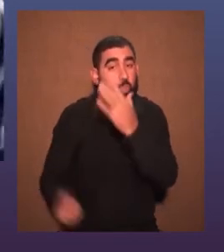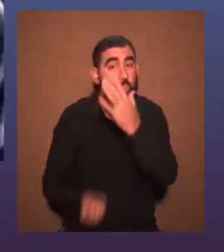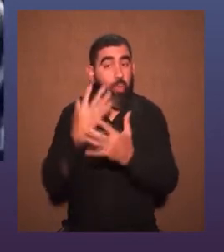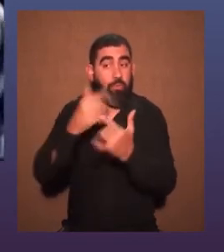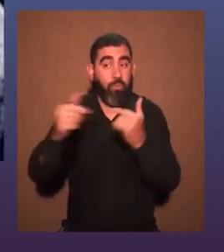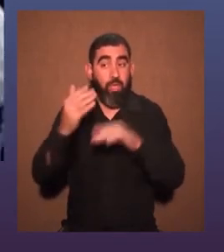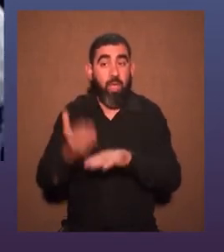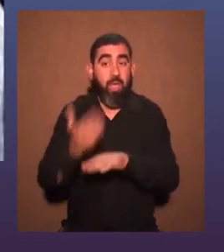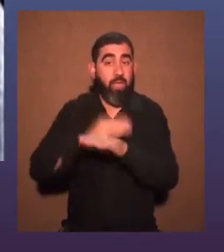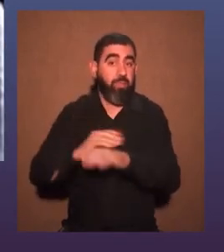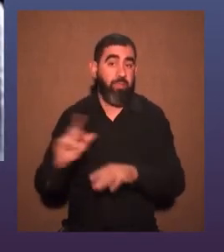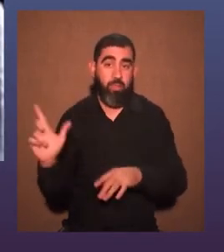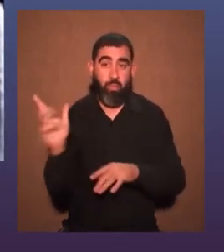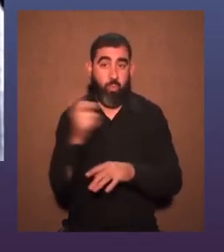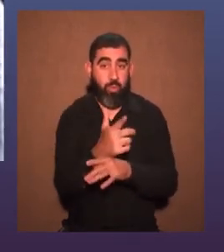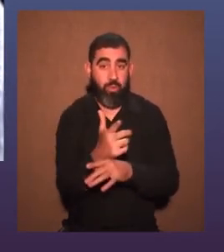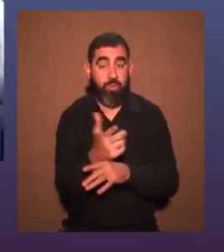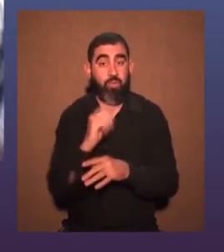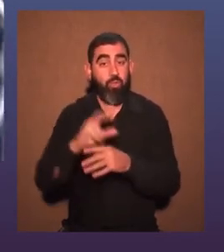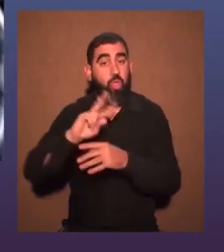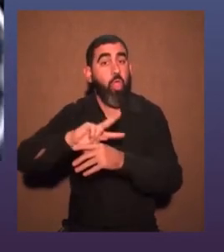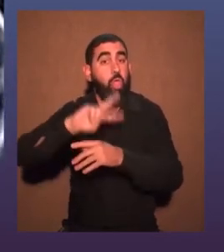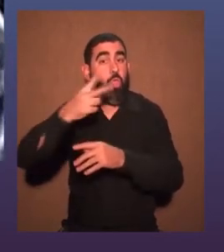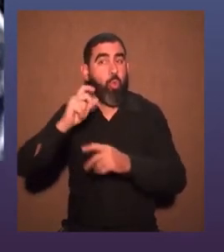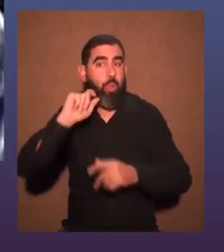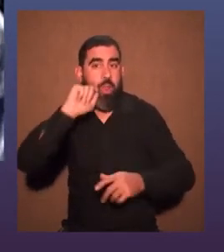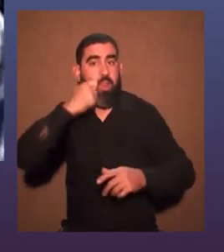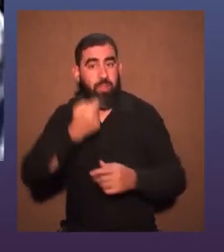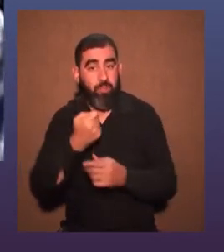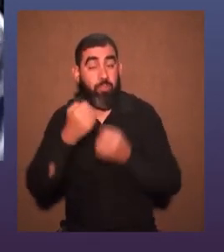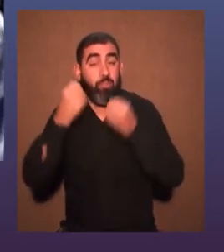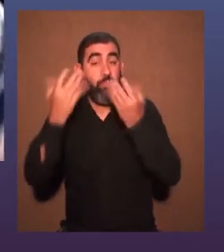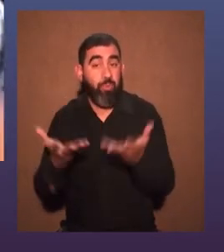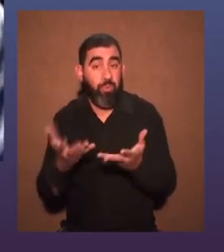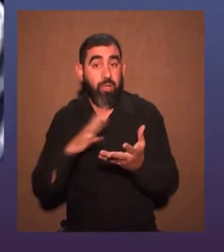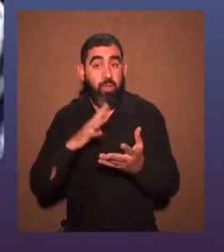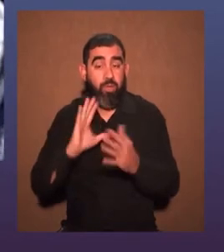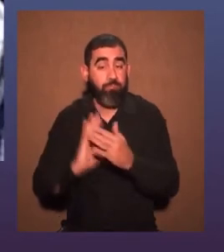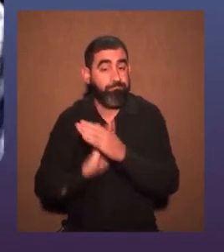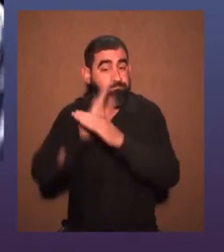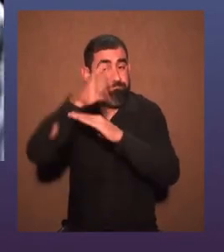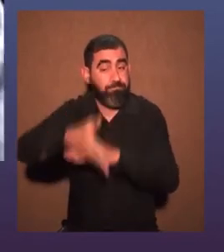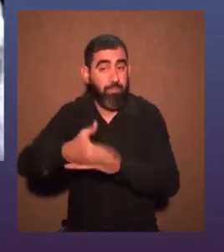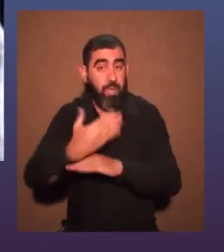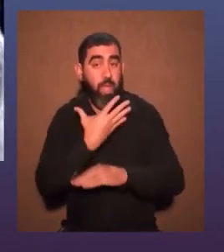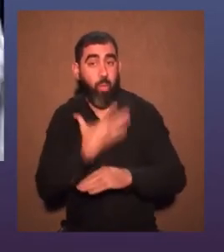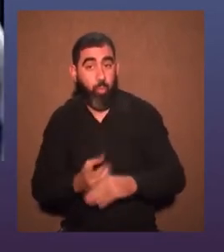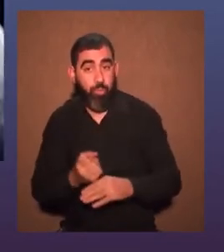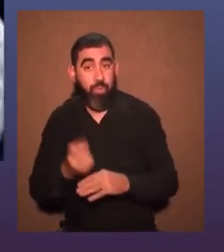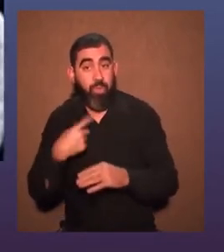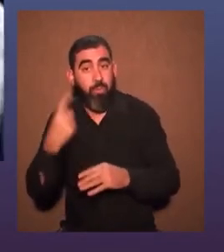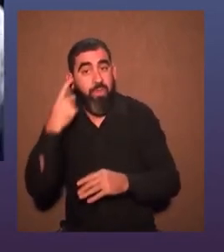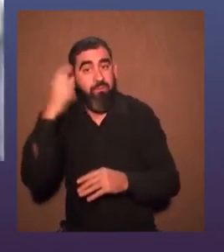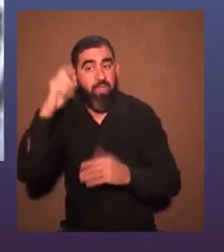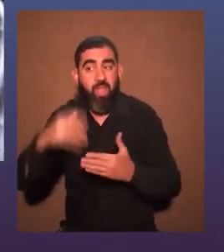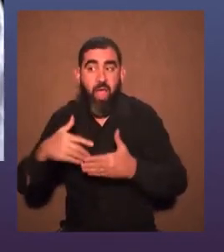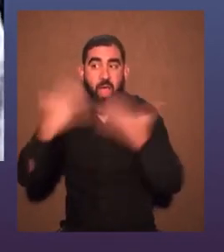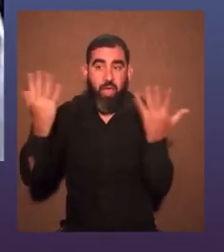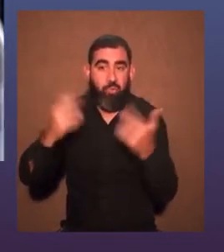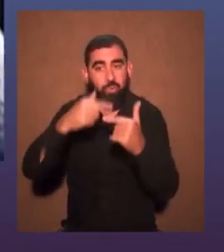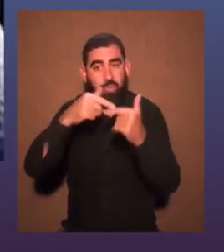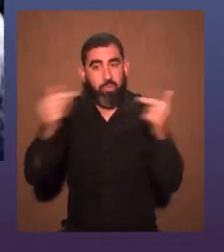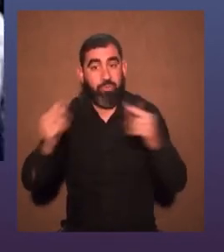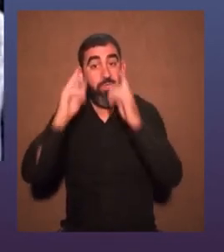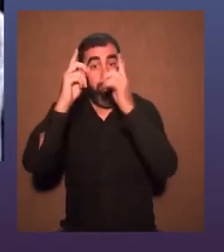nuevo que no estaba ahí, y que termina siendo entonces doblemente luminoso, porque no solamente se venció la angustia, sino que además se creó algo, se le dio vida a